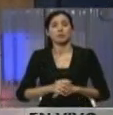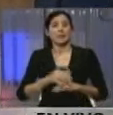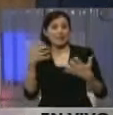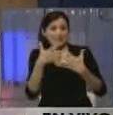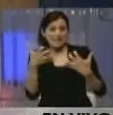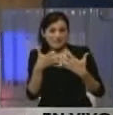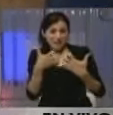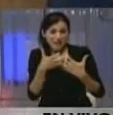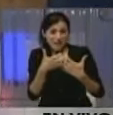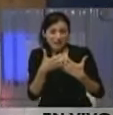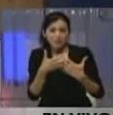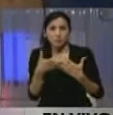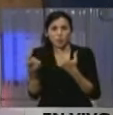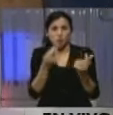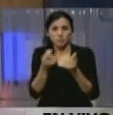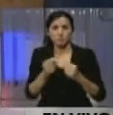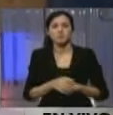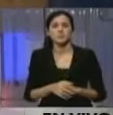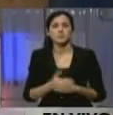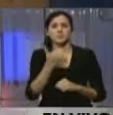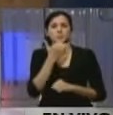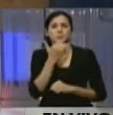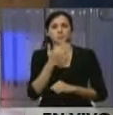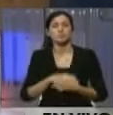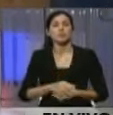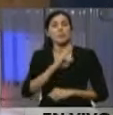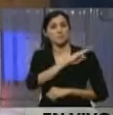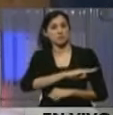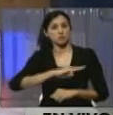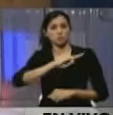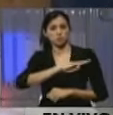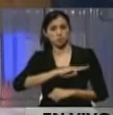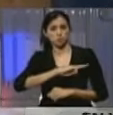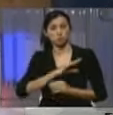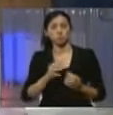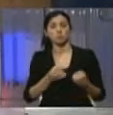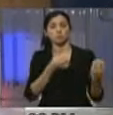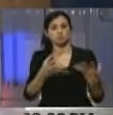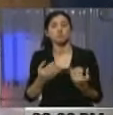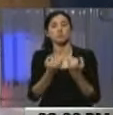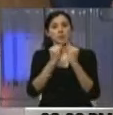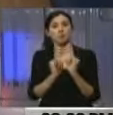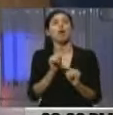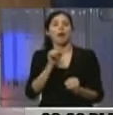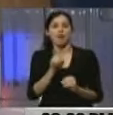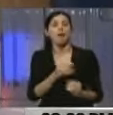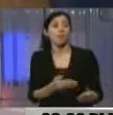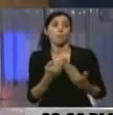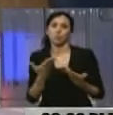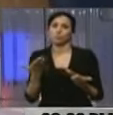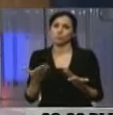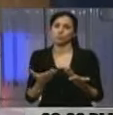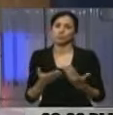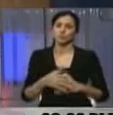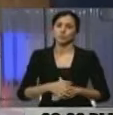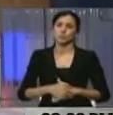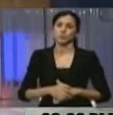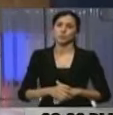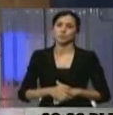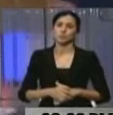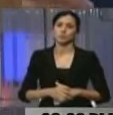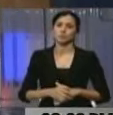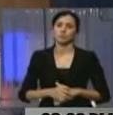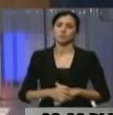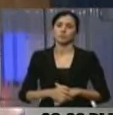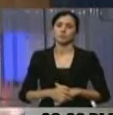no convencional, tenemos un instrumento que es la gran misión abastecimiento soberano y seguro. Y